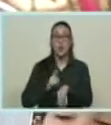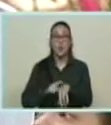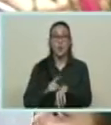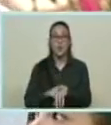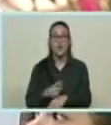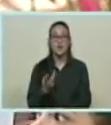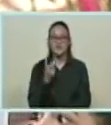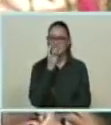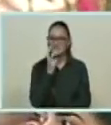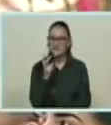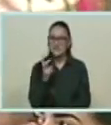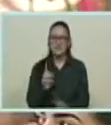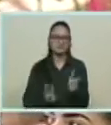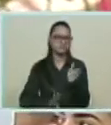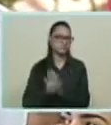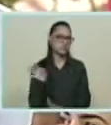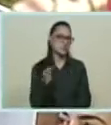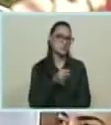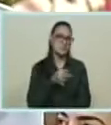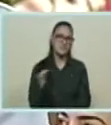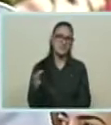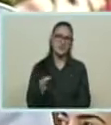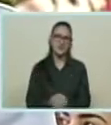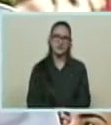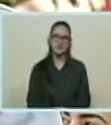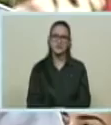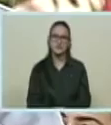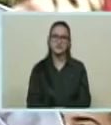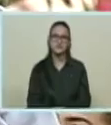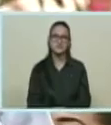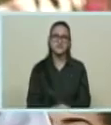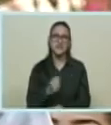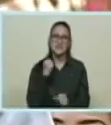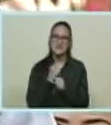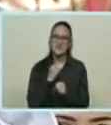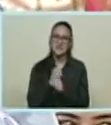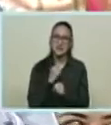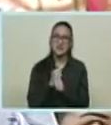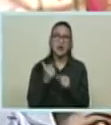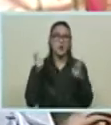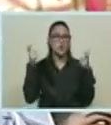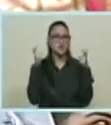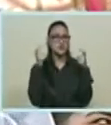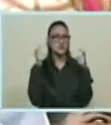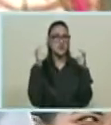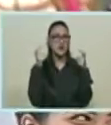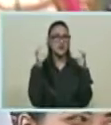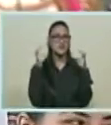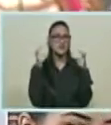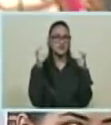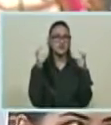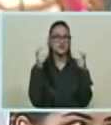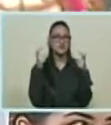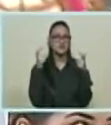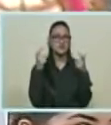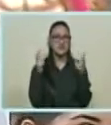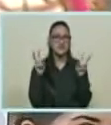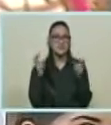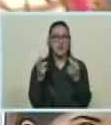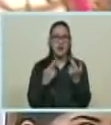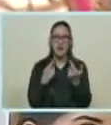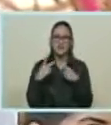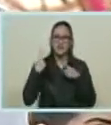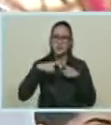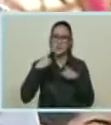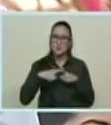una visita muy exitosa. Creemos que la labor que hizo el comandante Hugo Chávez de diversificar nuestras relaciones, pero